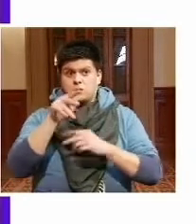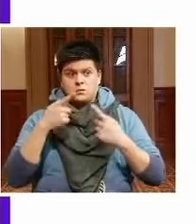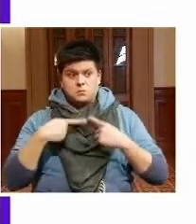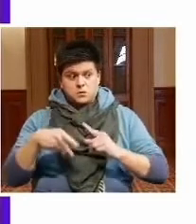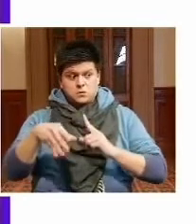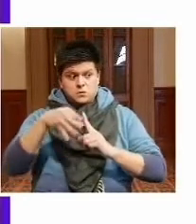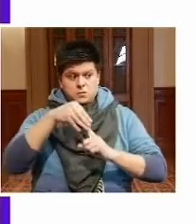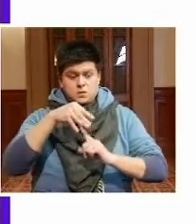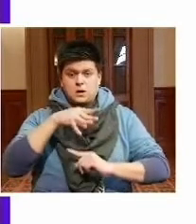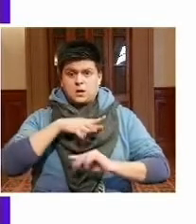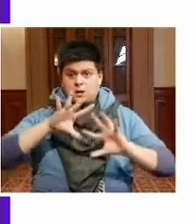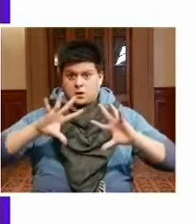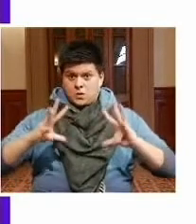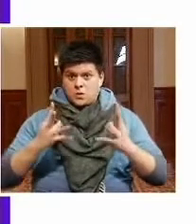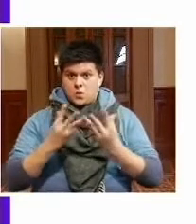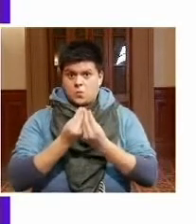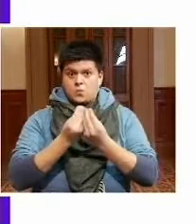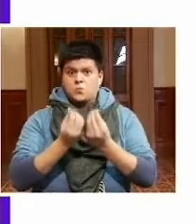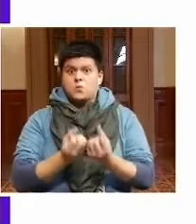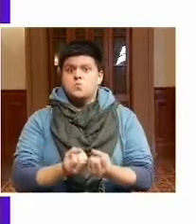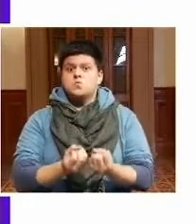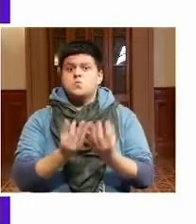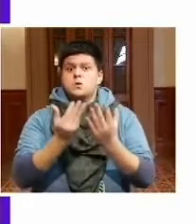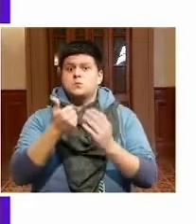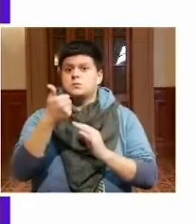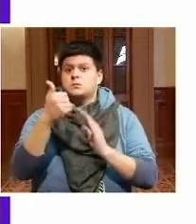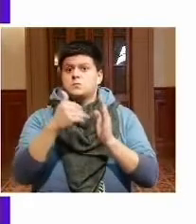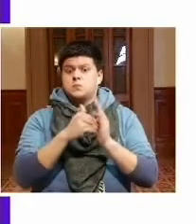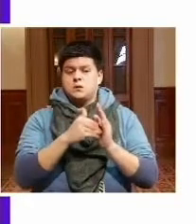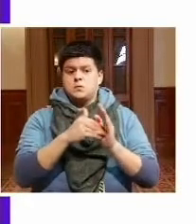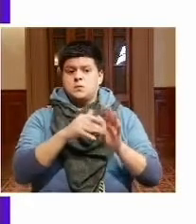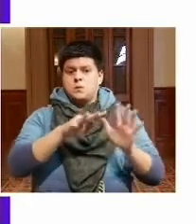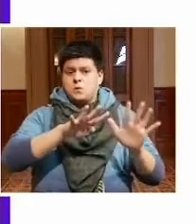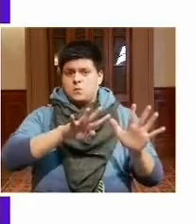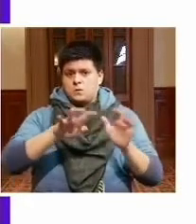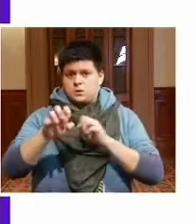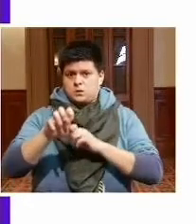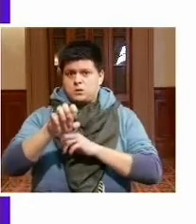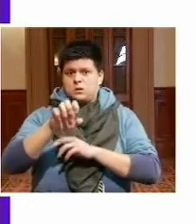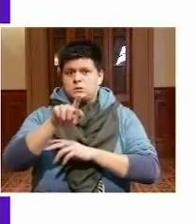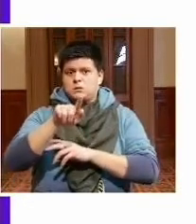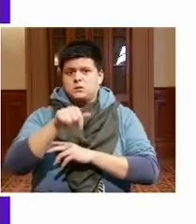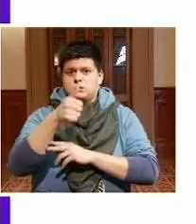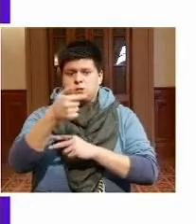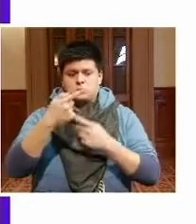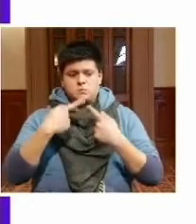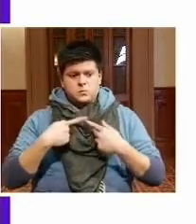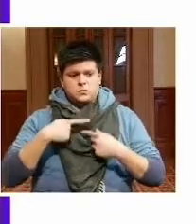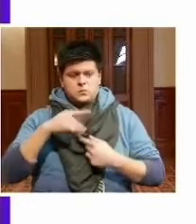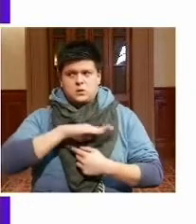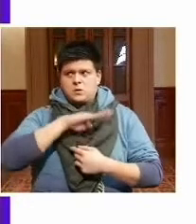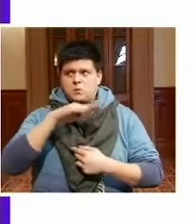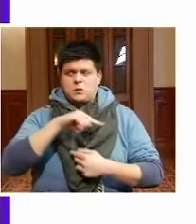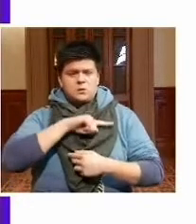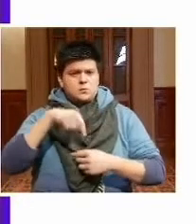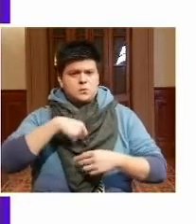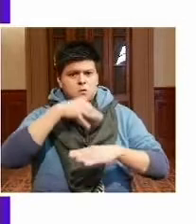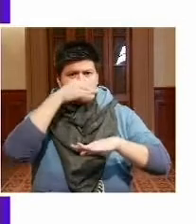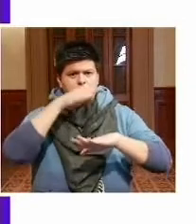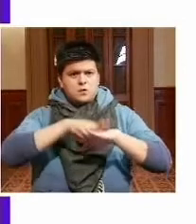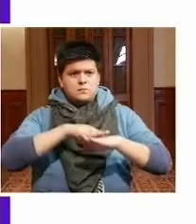un total de seis mil 976 defunciones le doy reportamos